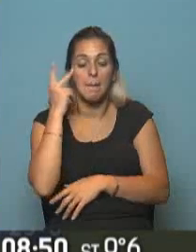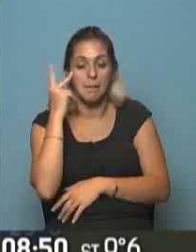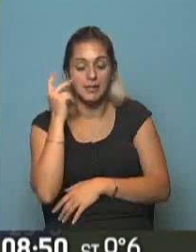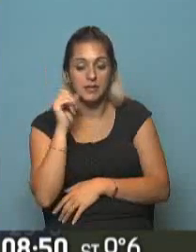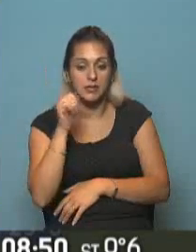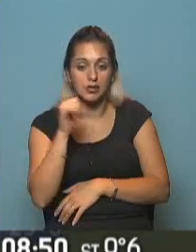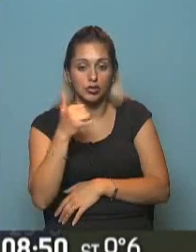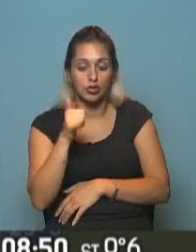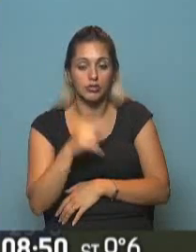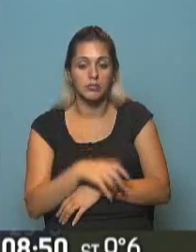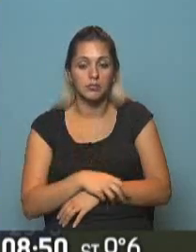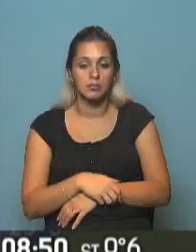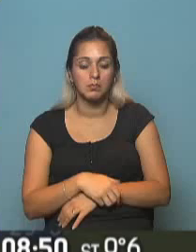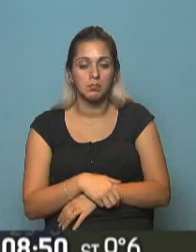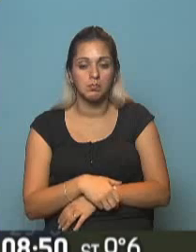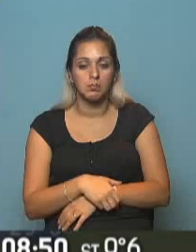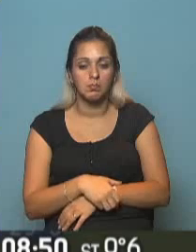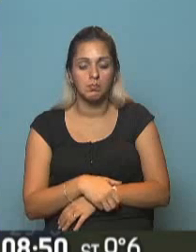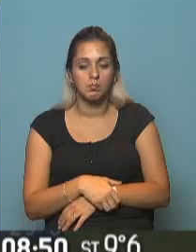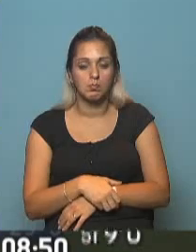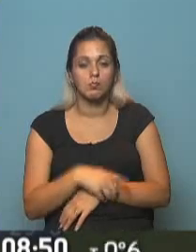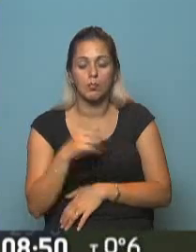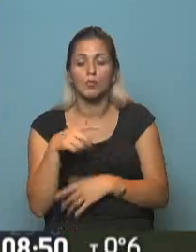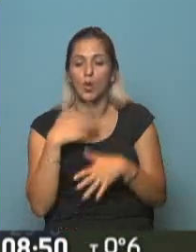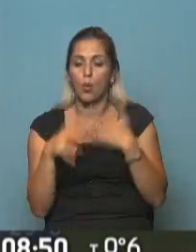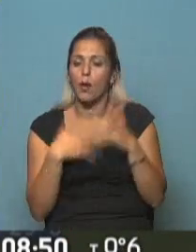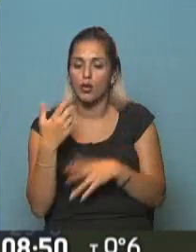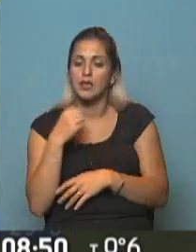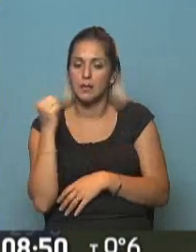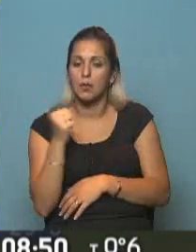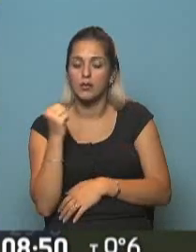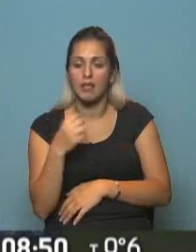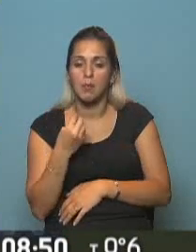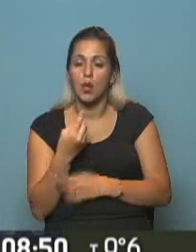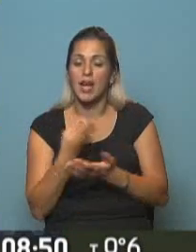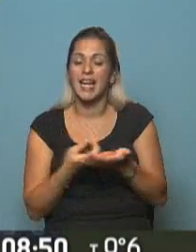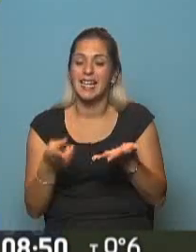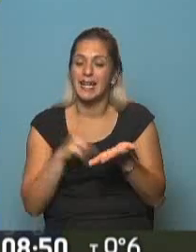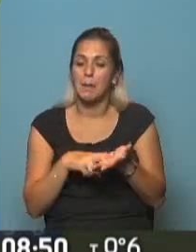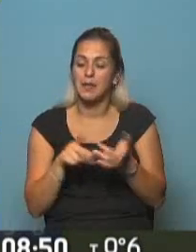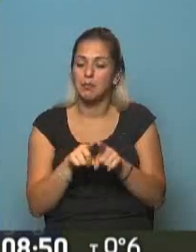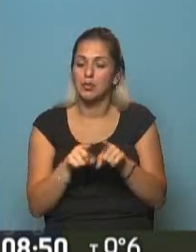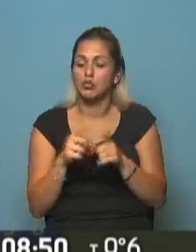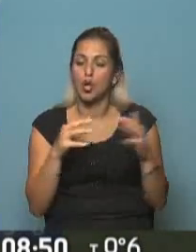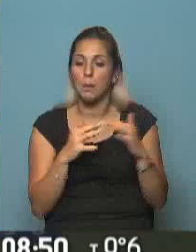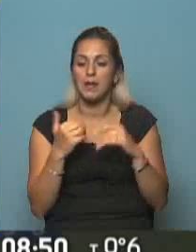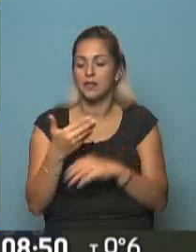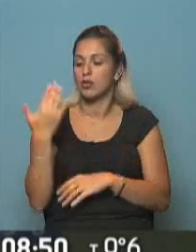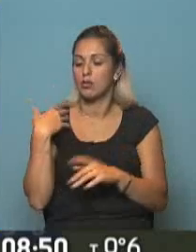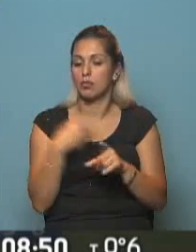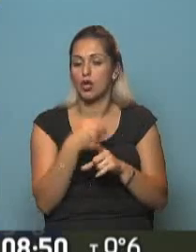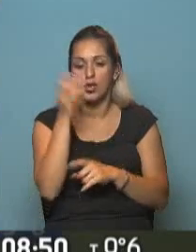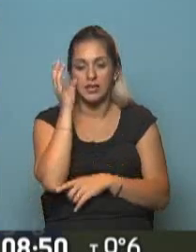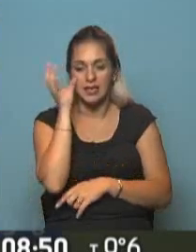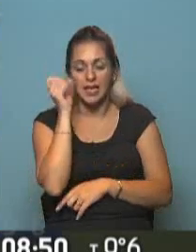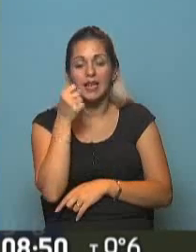Celso, otro que se transforma en de los jugadores importantes porque repite lo que fue el partido ante Italia y también